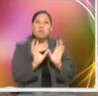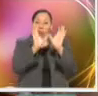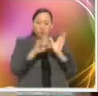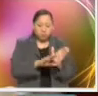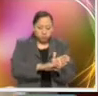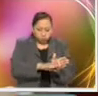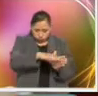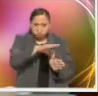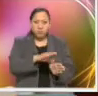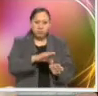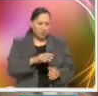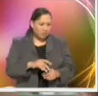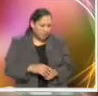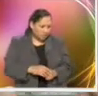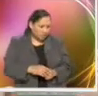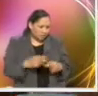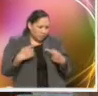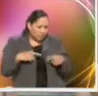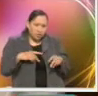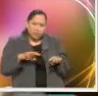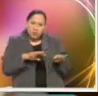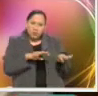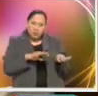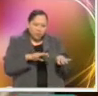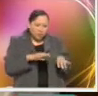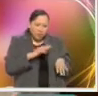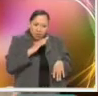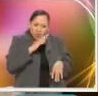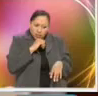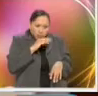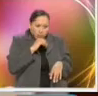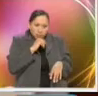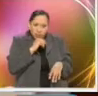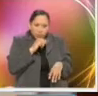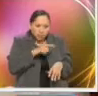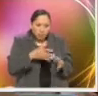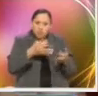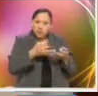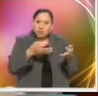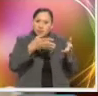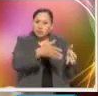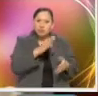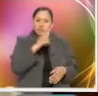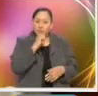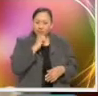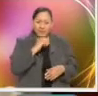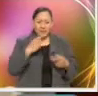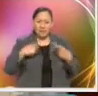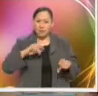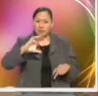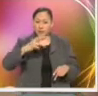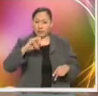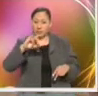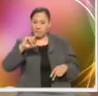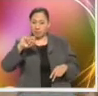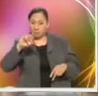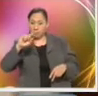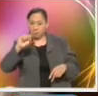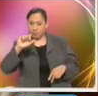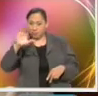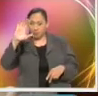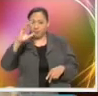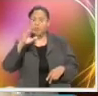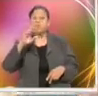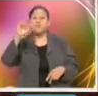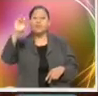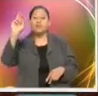superficie, fue una situación que nada más no se pudo hacer. Así que la población de Chimalistac decidió entonces acudir